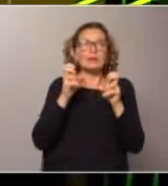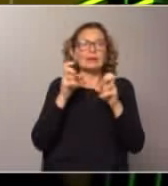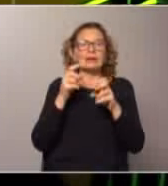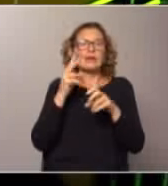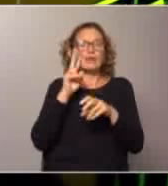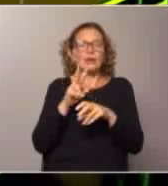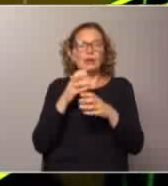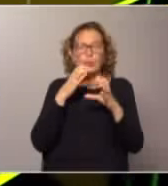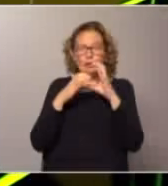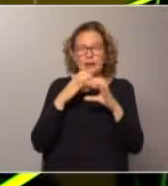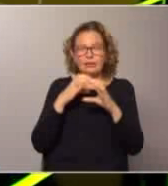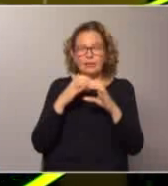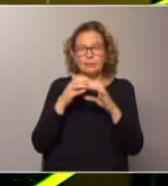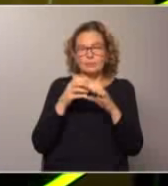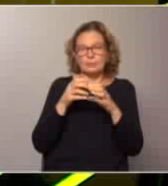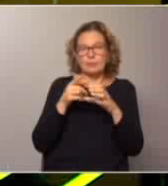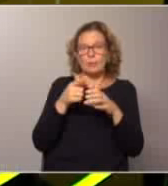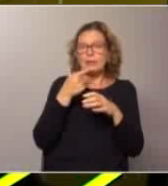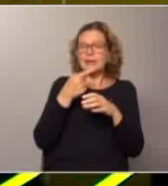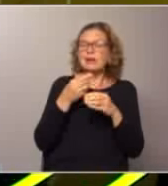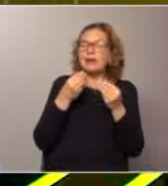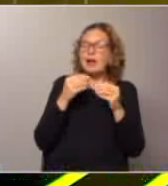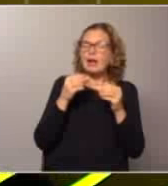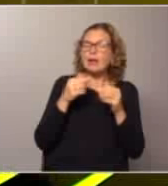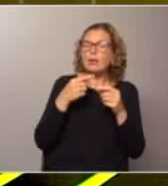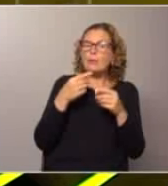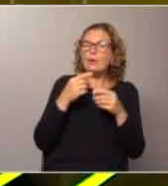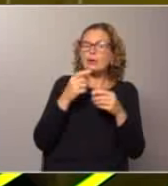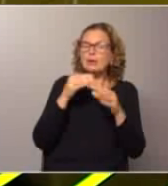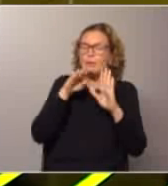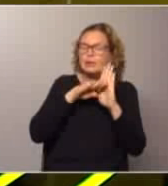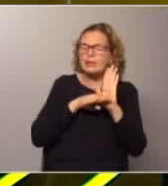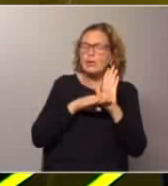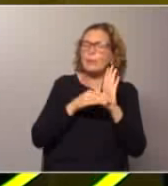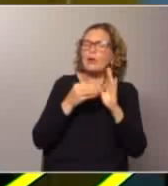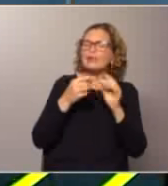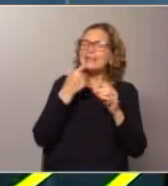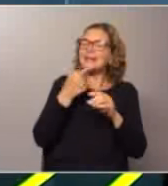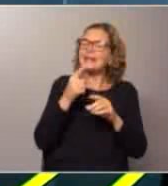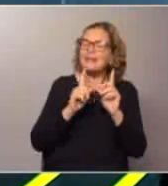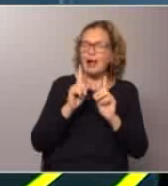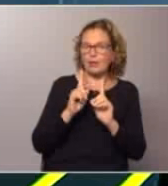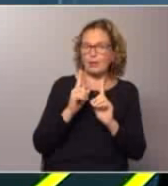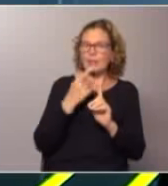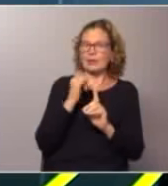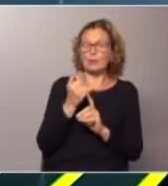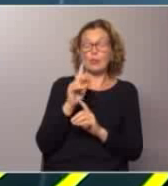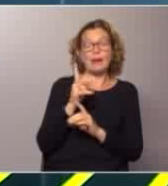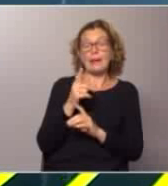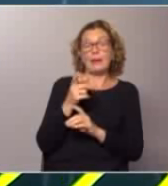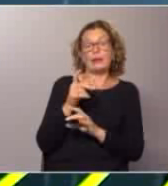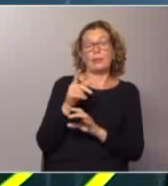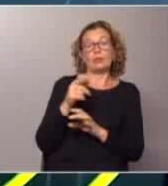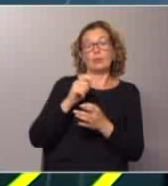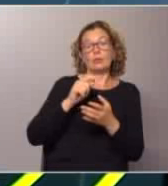trabajan en comunicación que tienen que ver con el orden en el que tú decís las cosas el orden en el que decís algo no no no es casual si